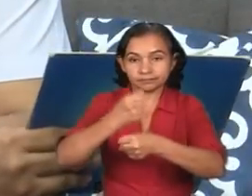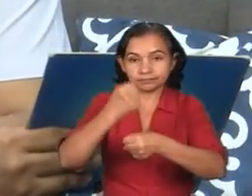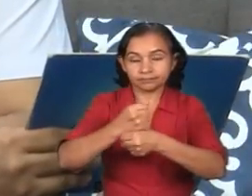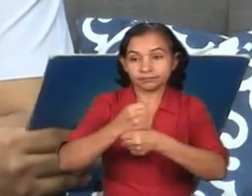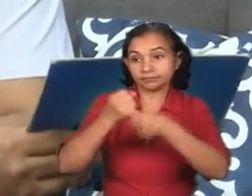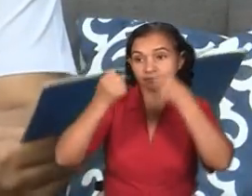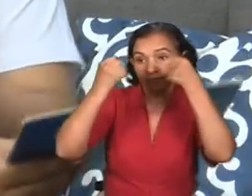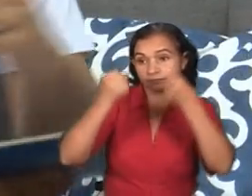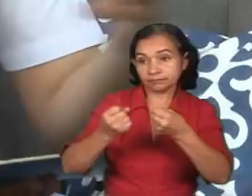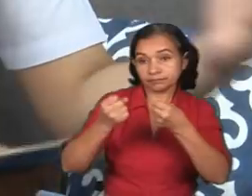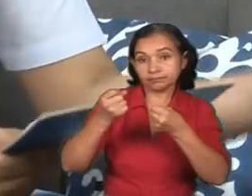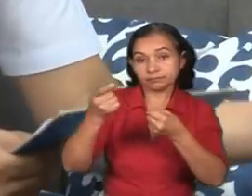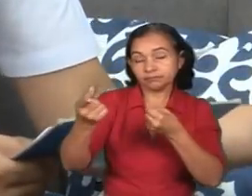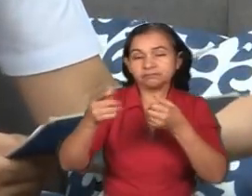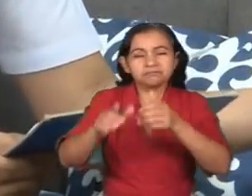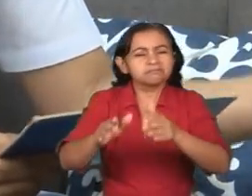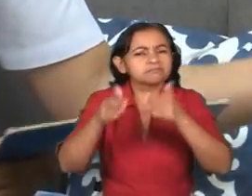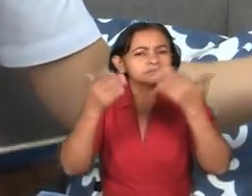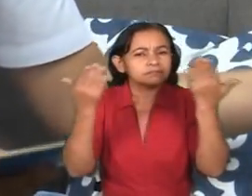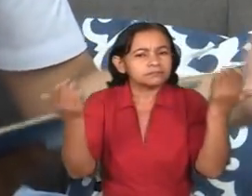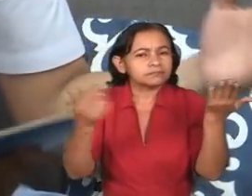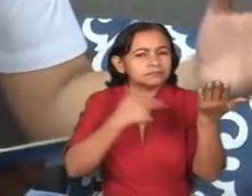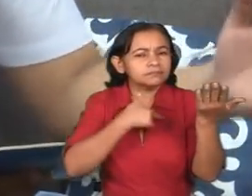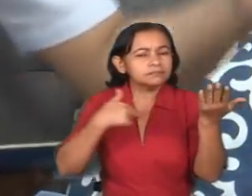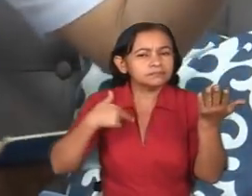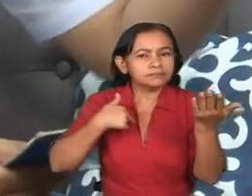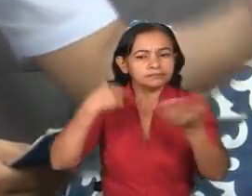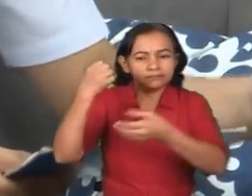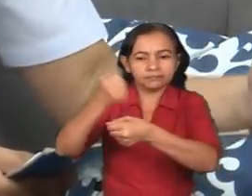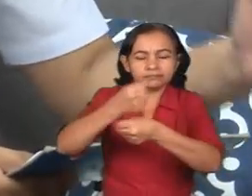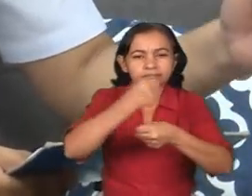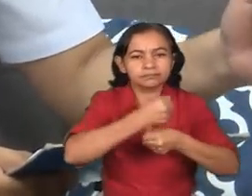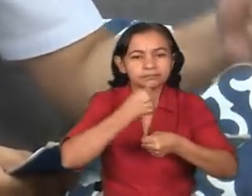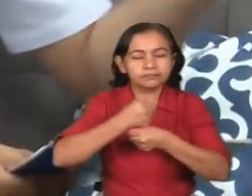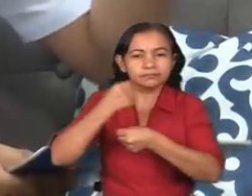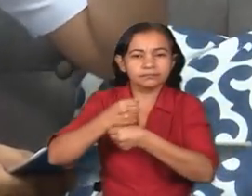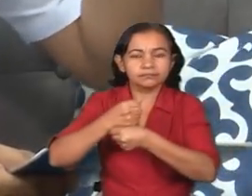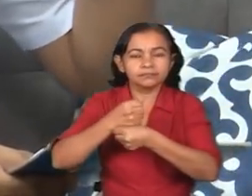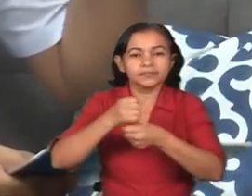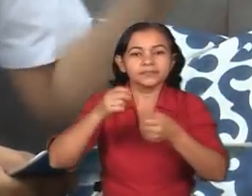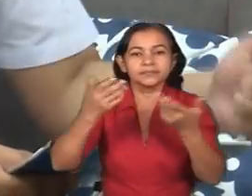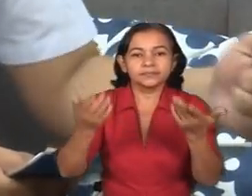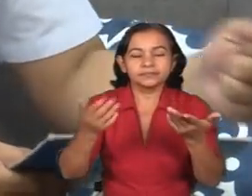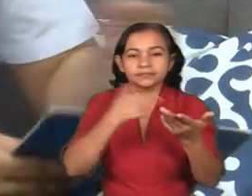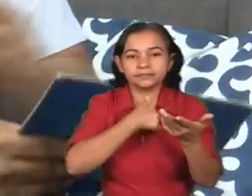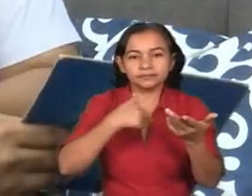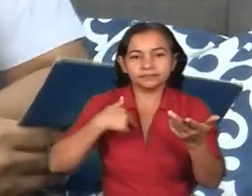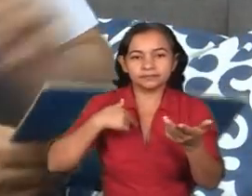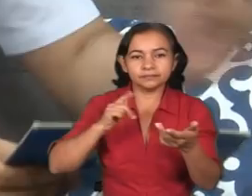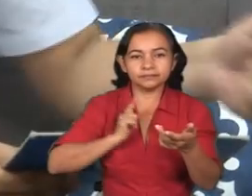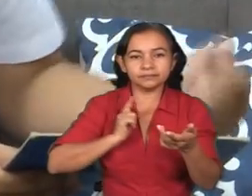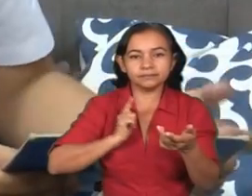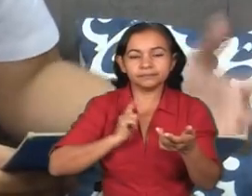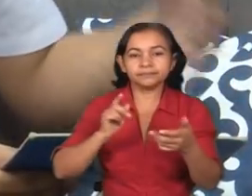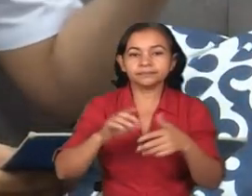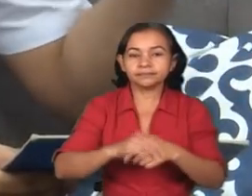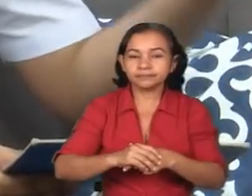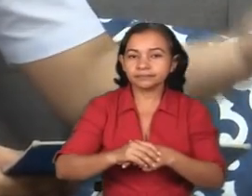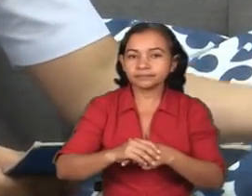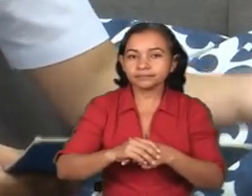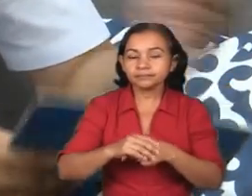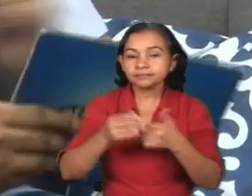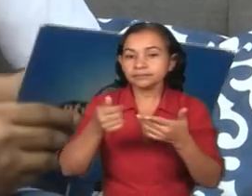Ervin, ¿qué se ha hecho dentro de la ejecución de obras públicas a partir de garantizar el principio del bombeo, después